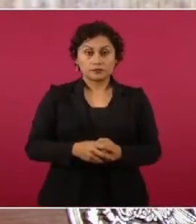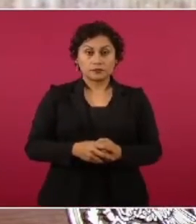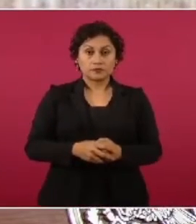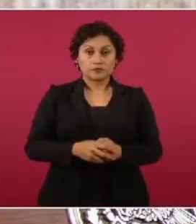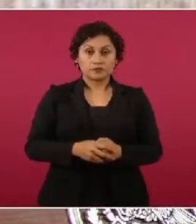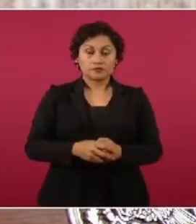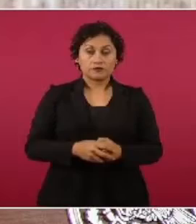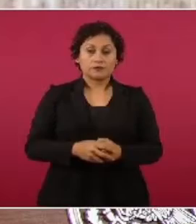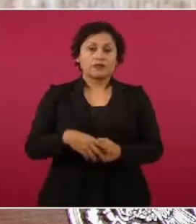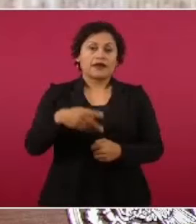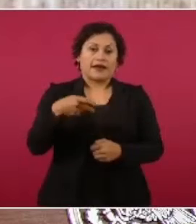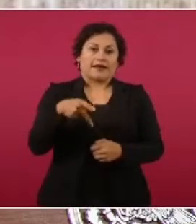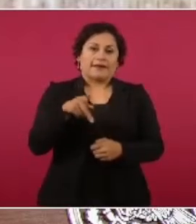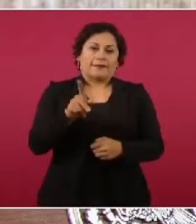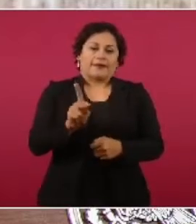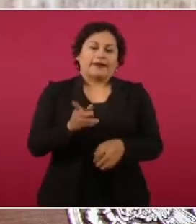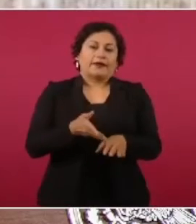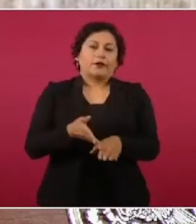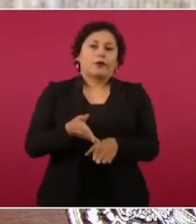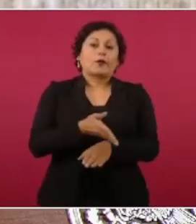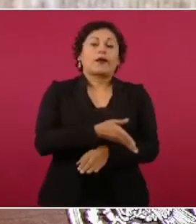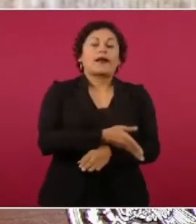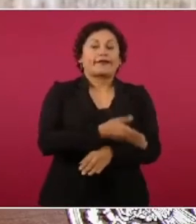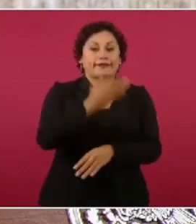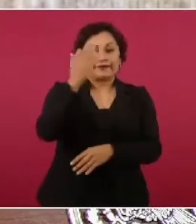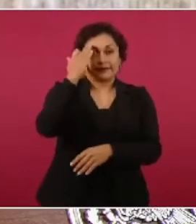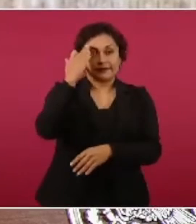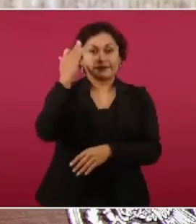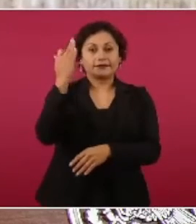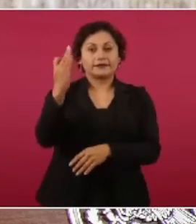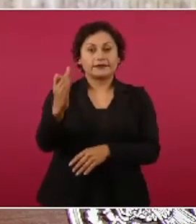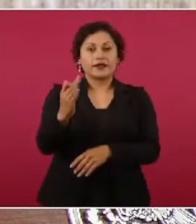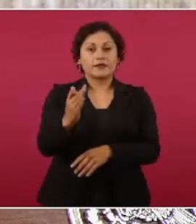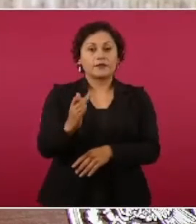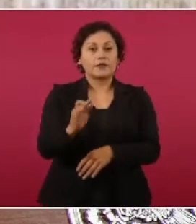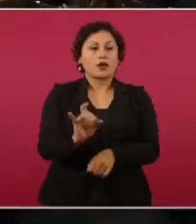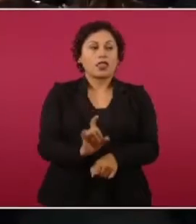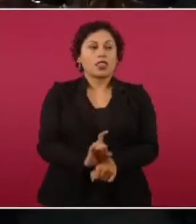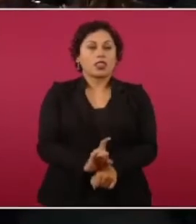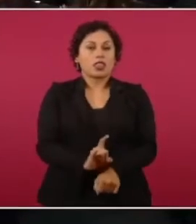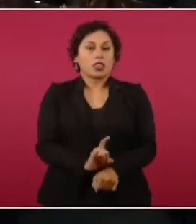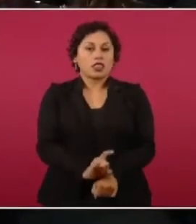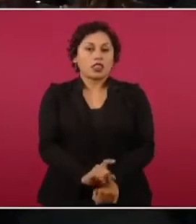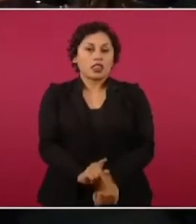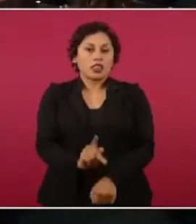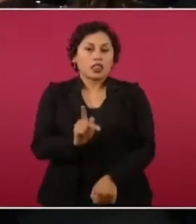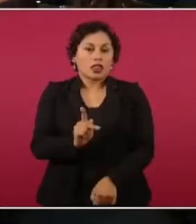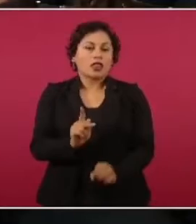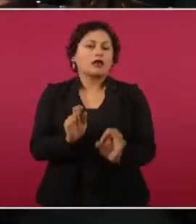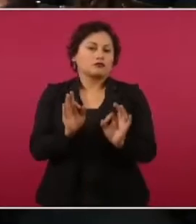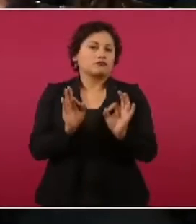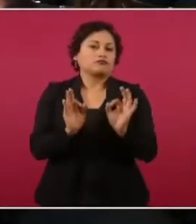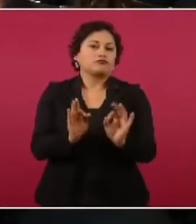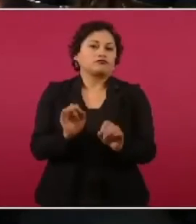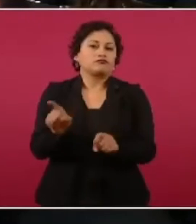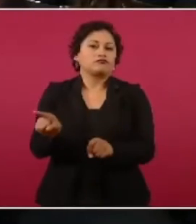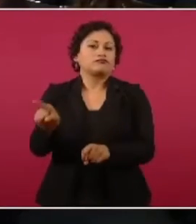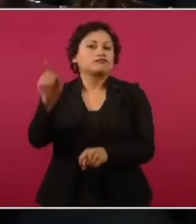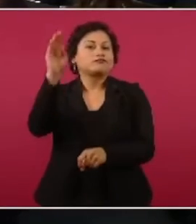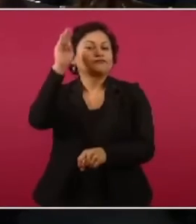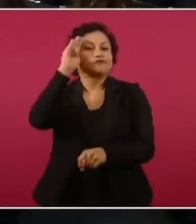simularon muy bien de que era un periódico profesional especializado en